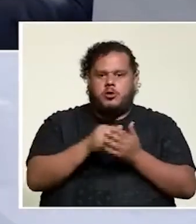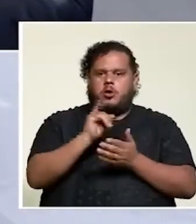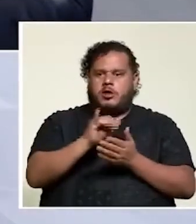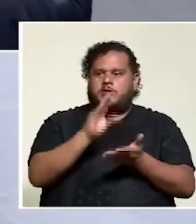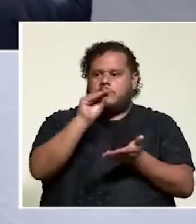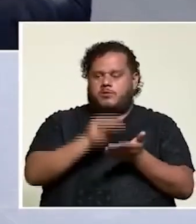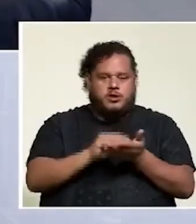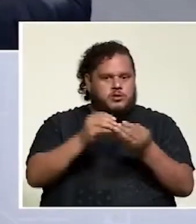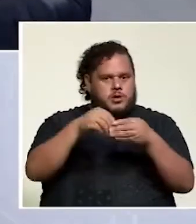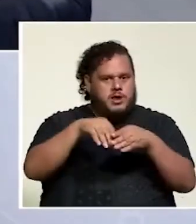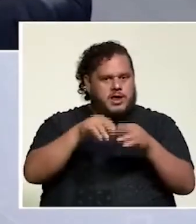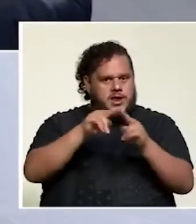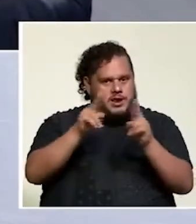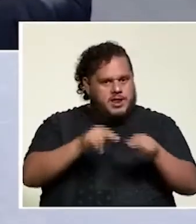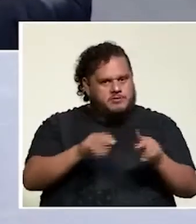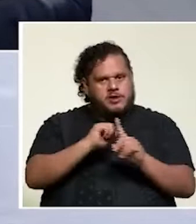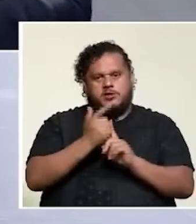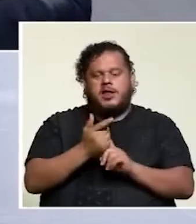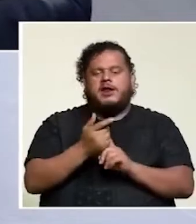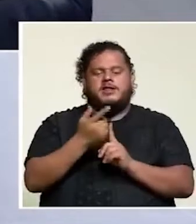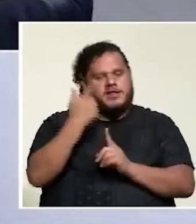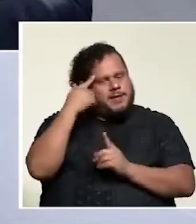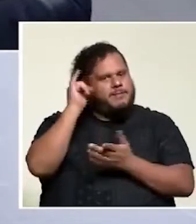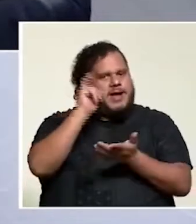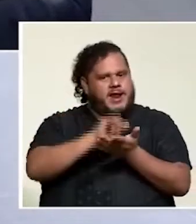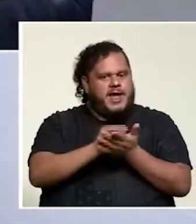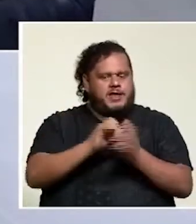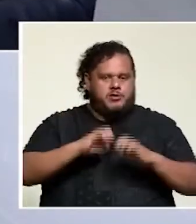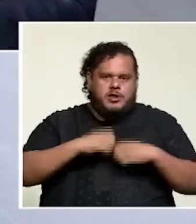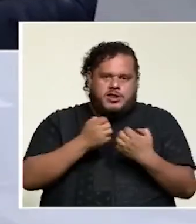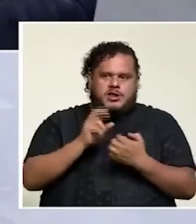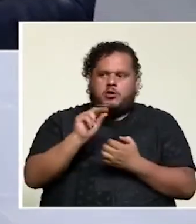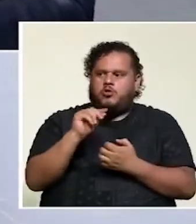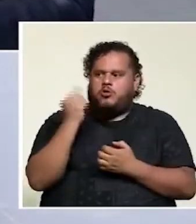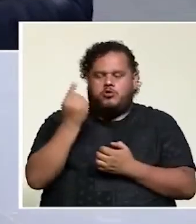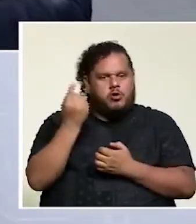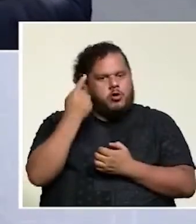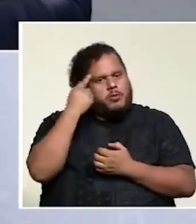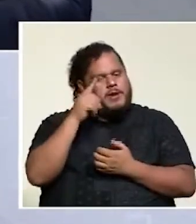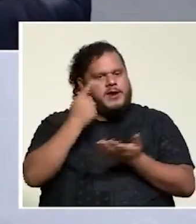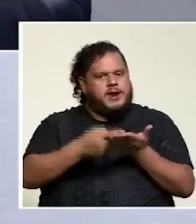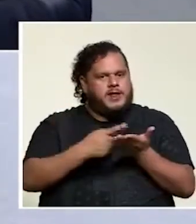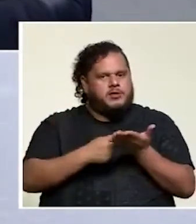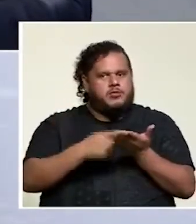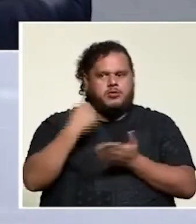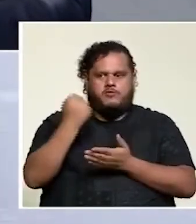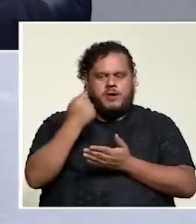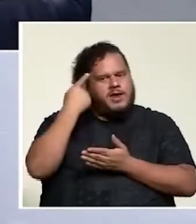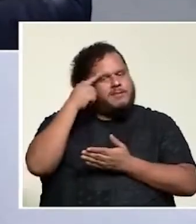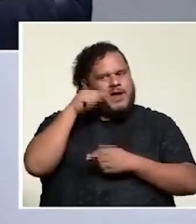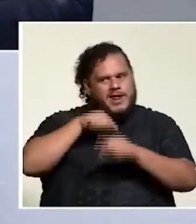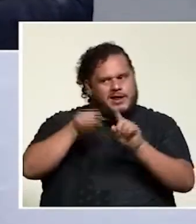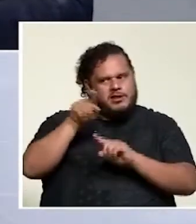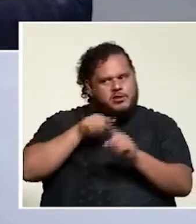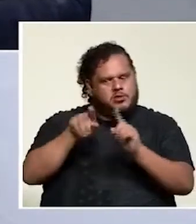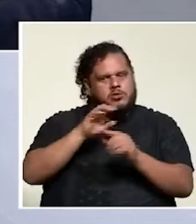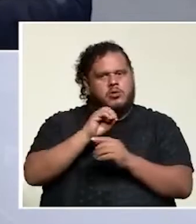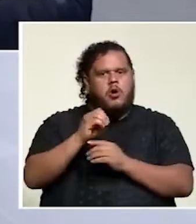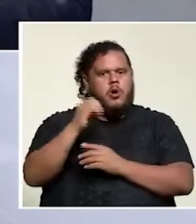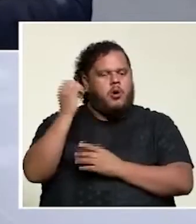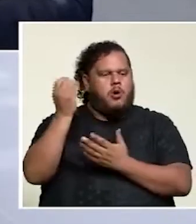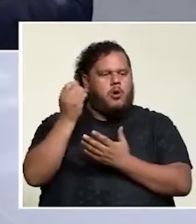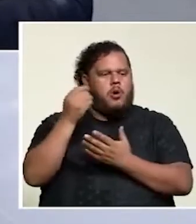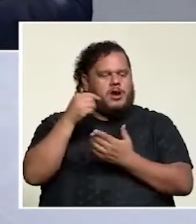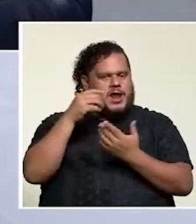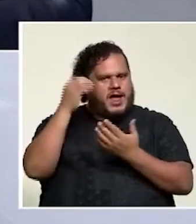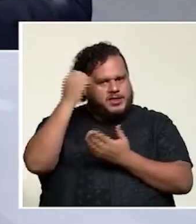están para eso también, no solamente para la discusión fuerte, para el insulto o las críticas. Obviamente